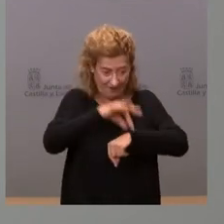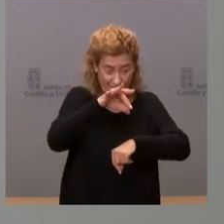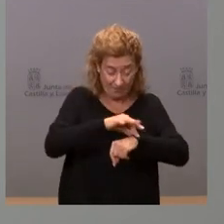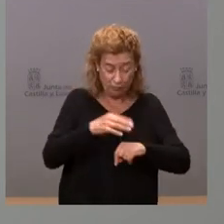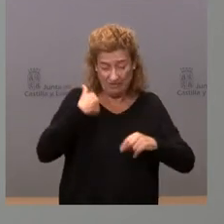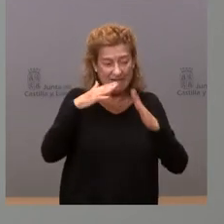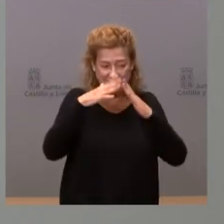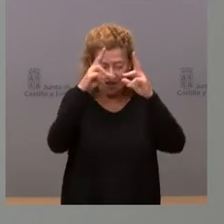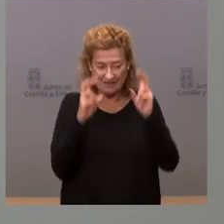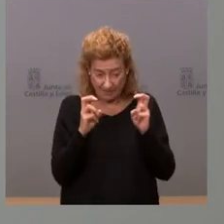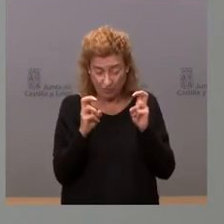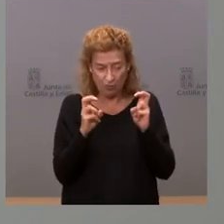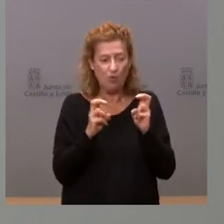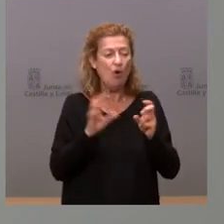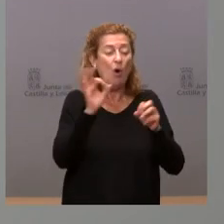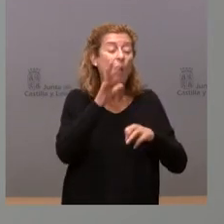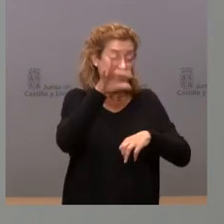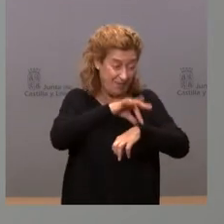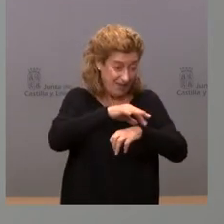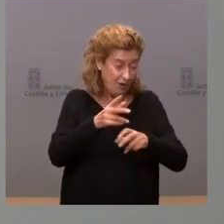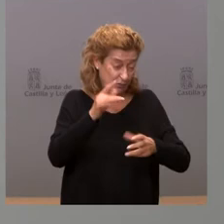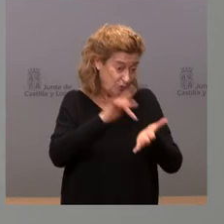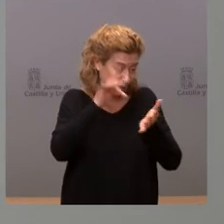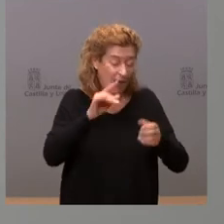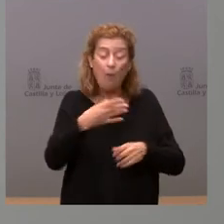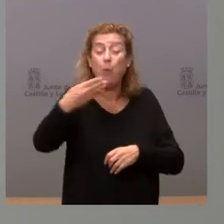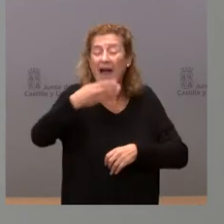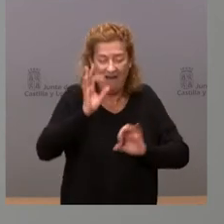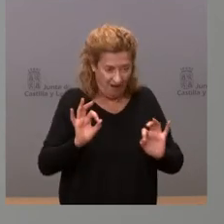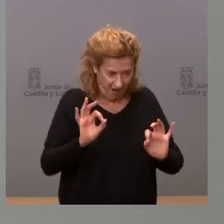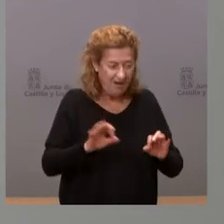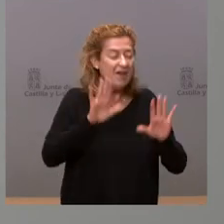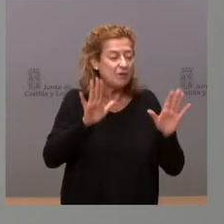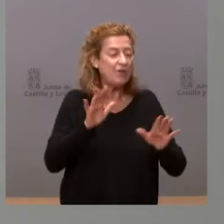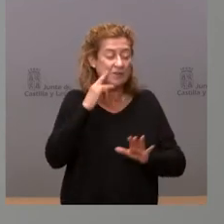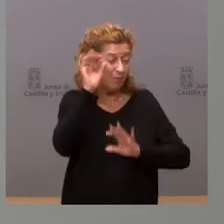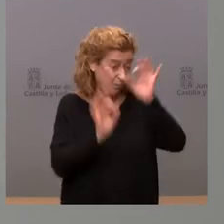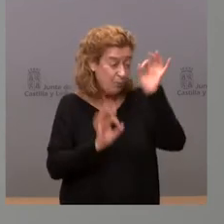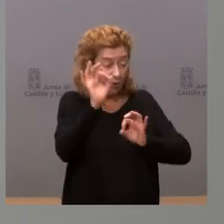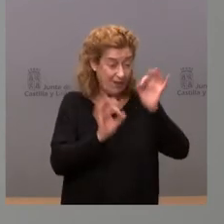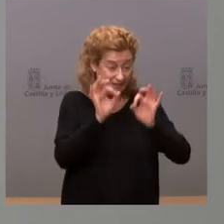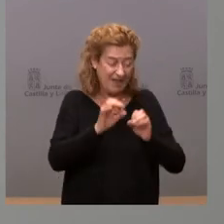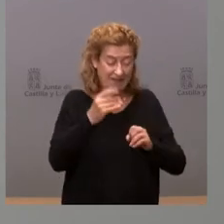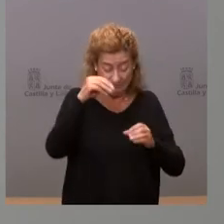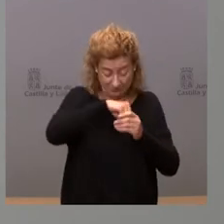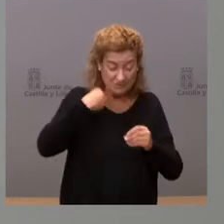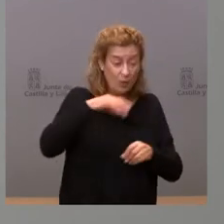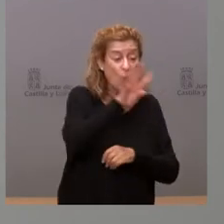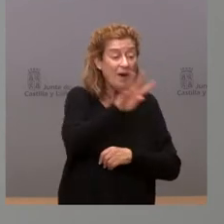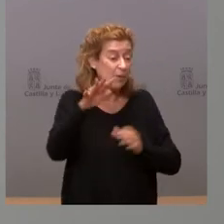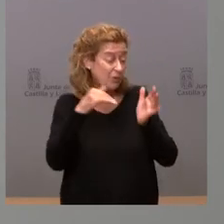o de enfermedad se tienen situación de baja porcentualmente sobre los 44 mil trabajadores